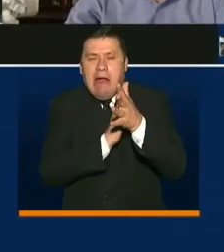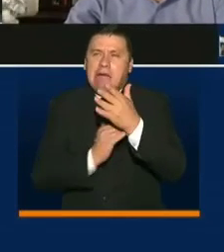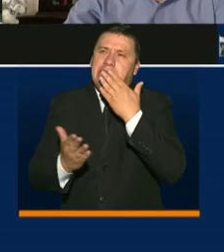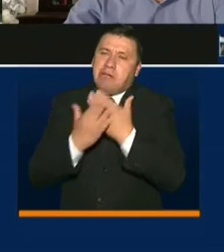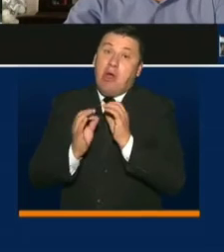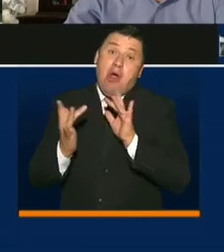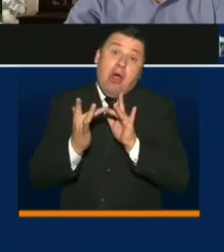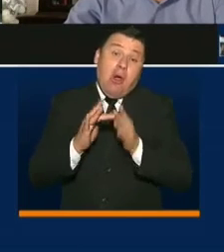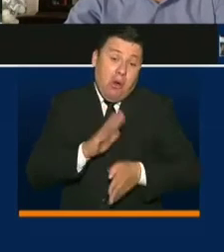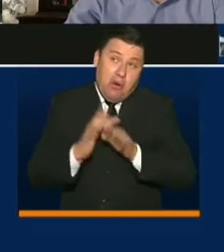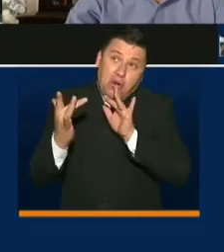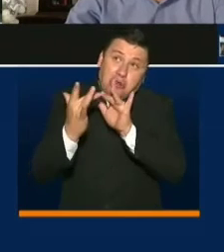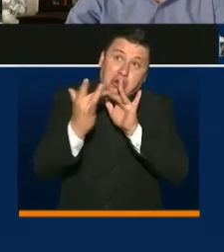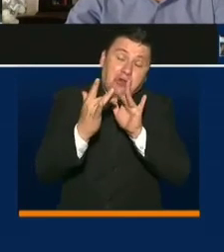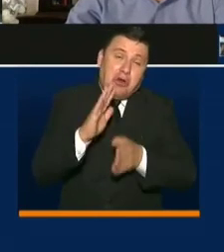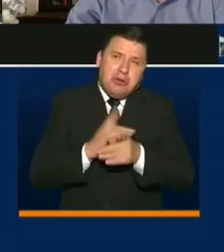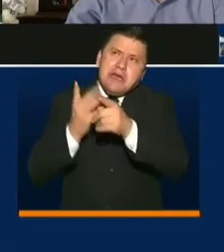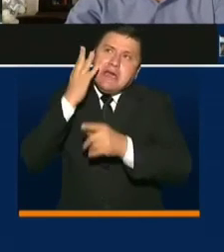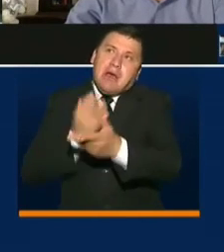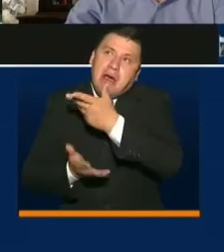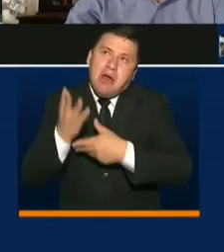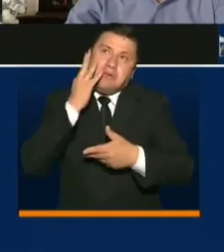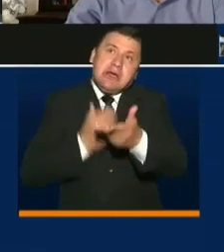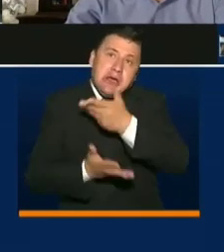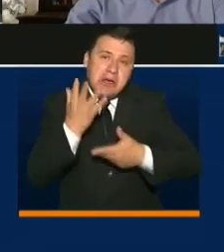seguir teniendo contacto permanente con ustedes para compartir sus experiencias con todo el país.